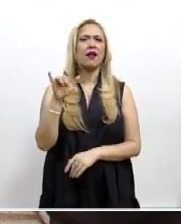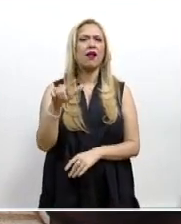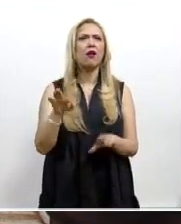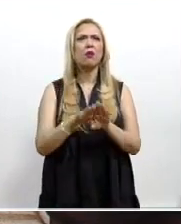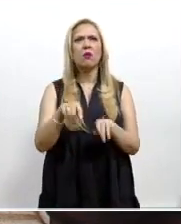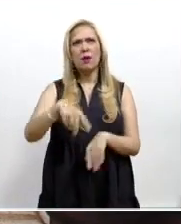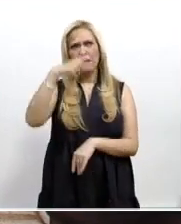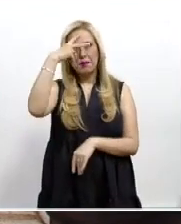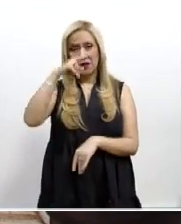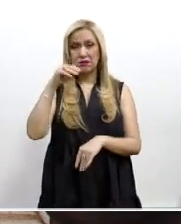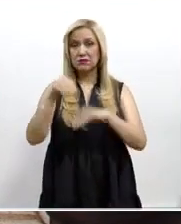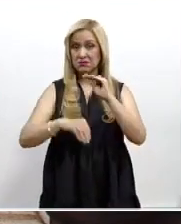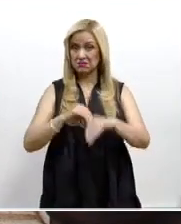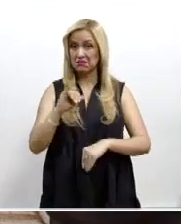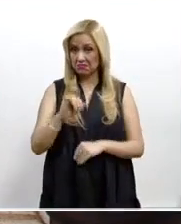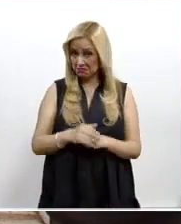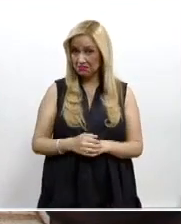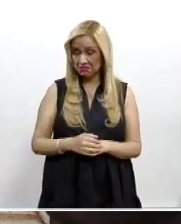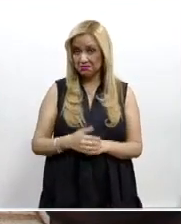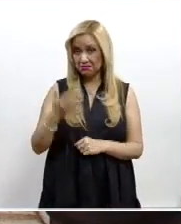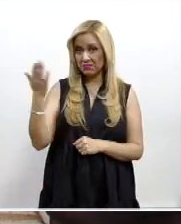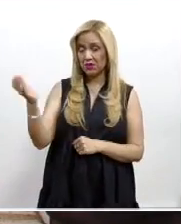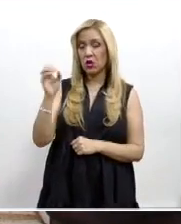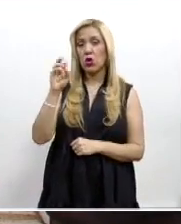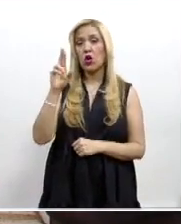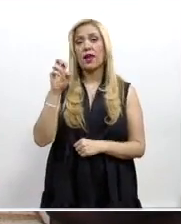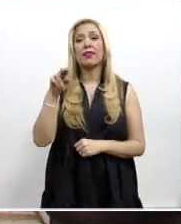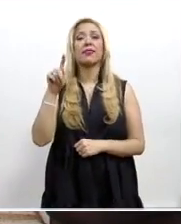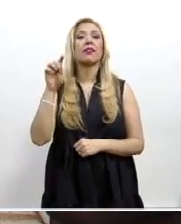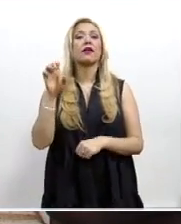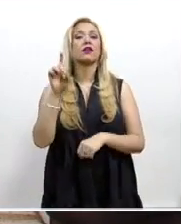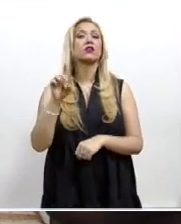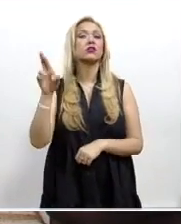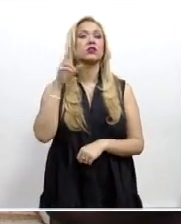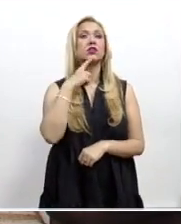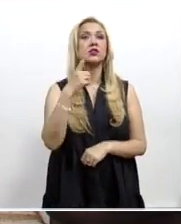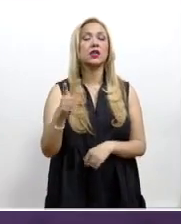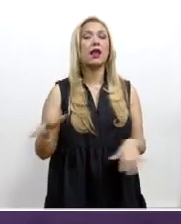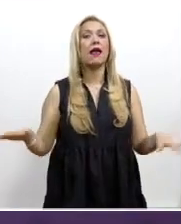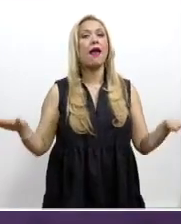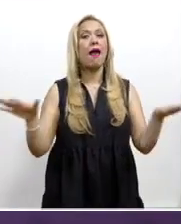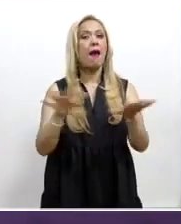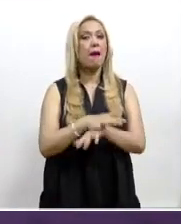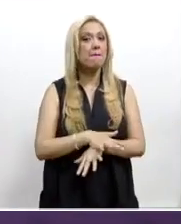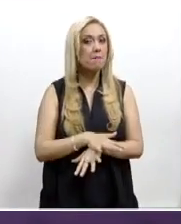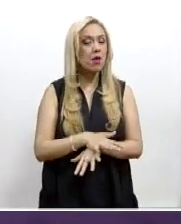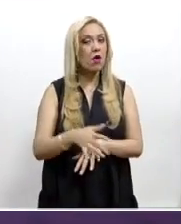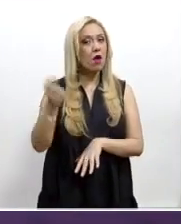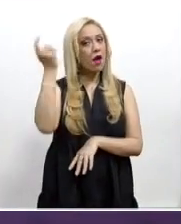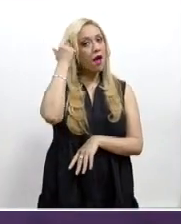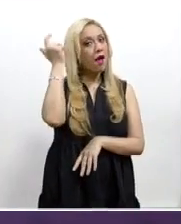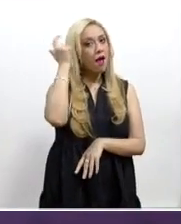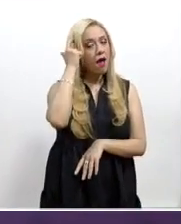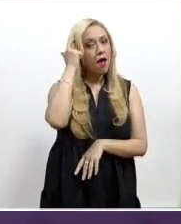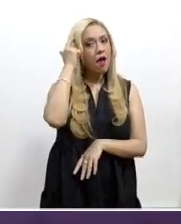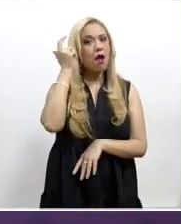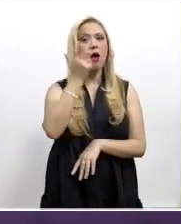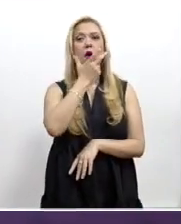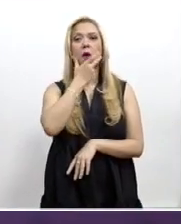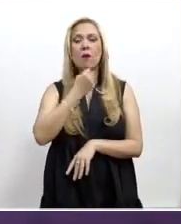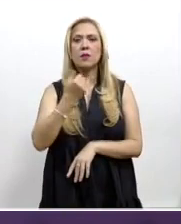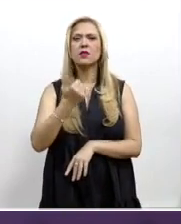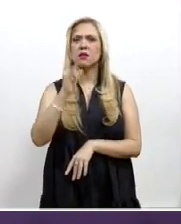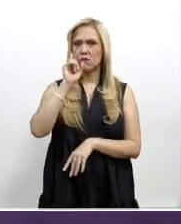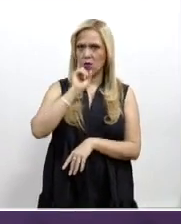ese tema? Mencionaba el doctor Lorente cómo no solamente esta transformación tiene que estar en la mente y en la acción de los hombres, también el de